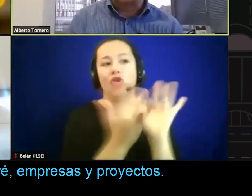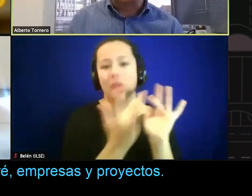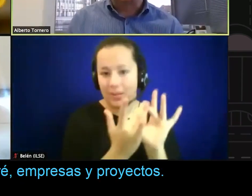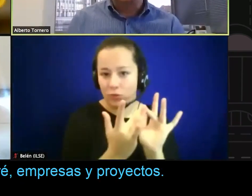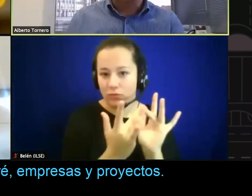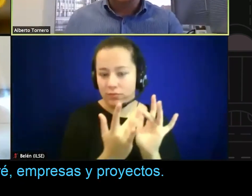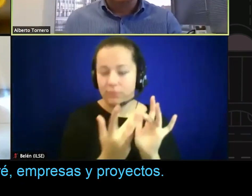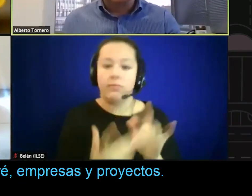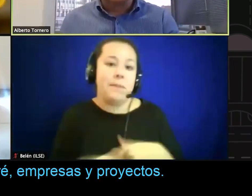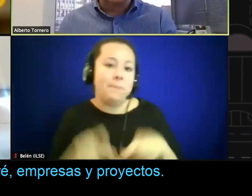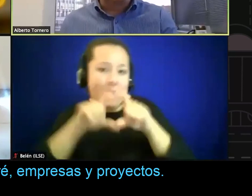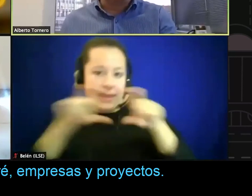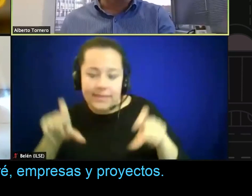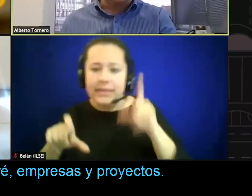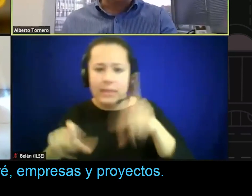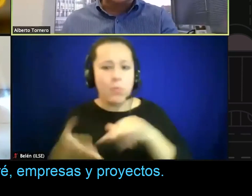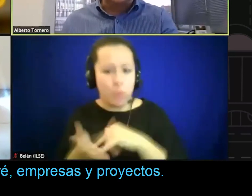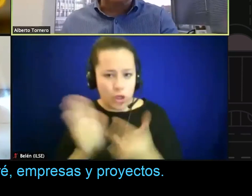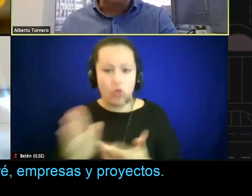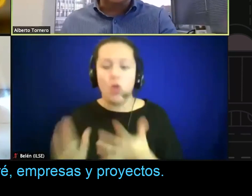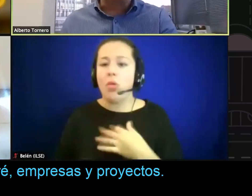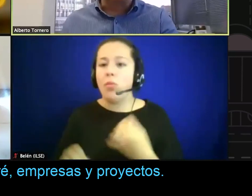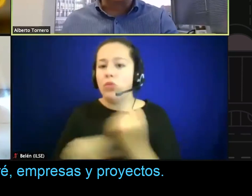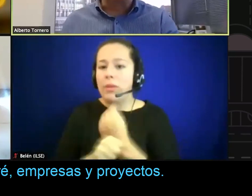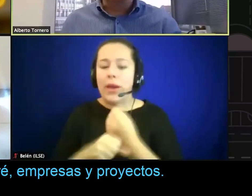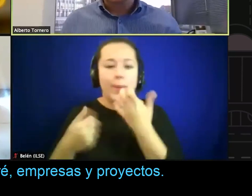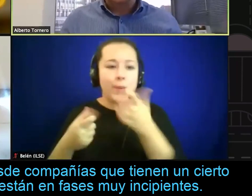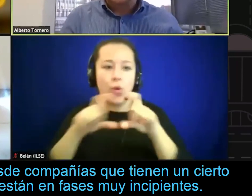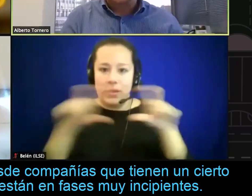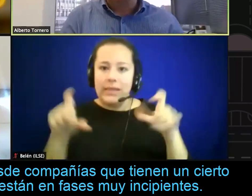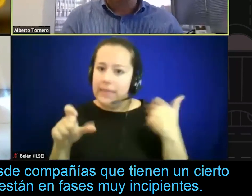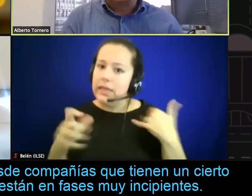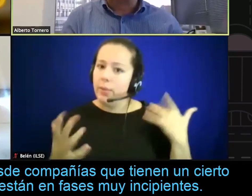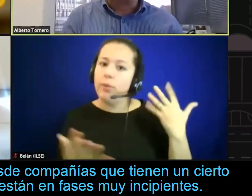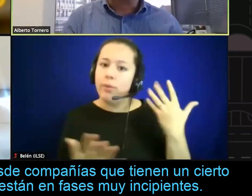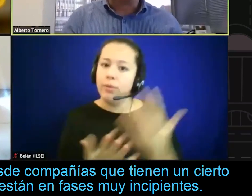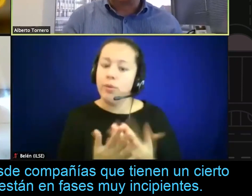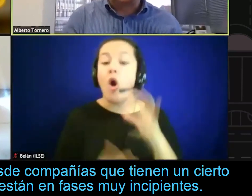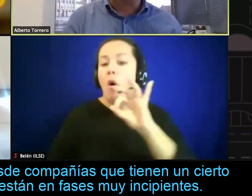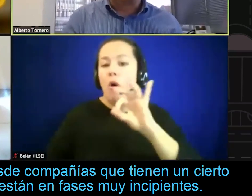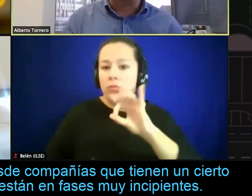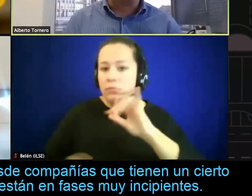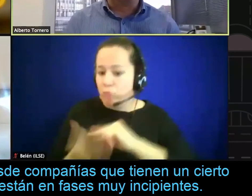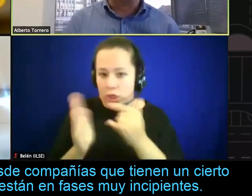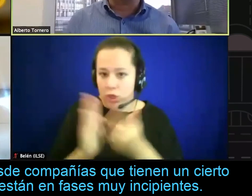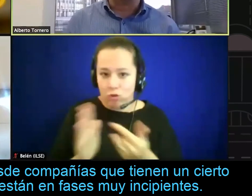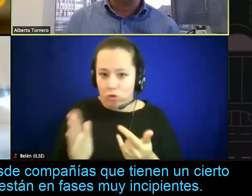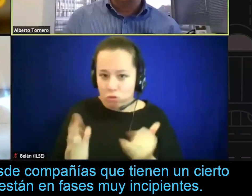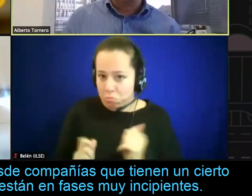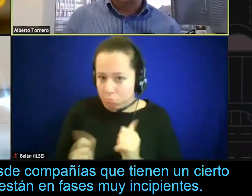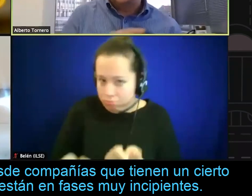proyectos. Es decir, podemos trabajar desde compañías que ya tienen un cierto recorrido a proyectos que están en fases muy